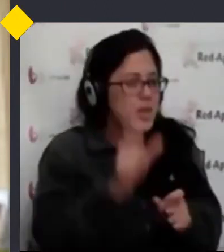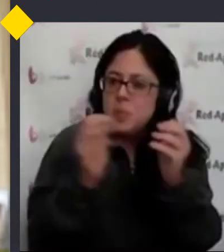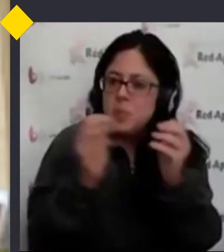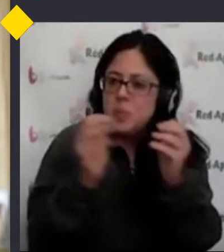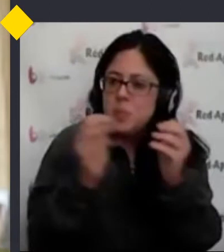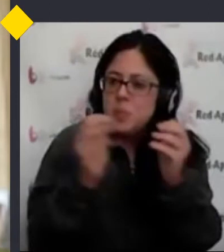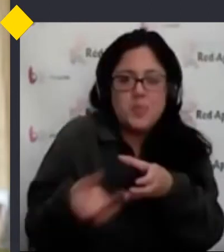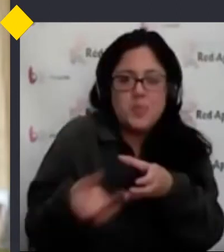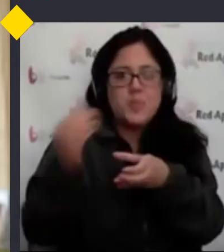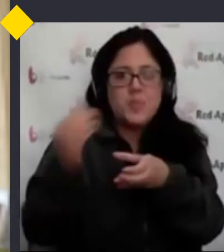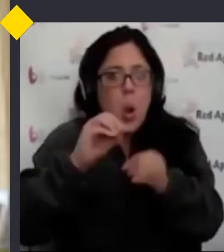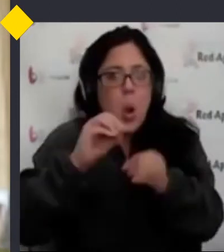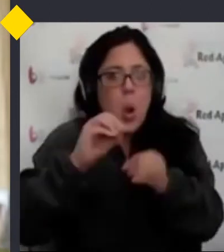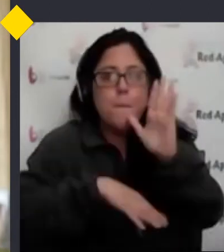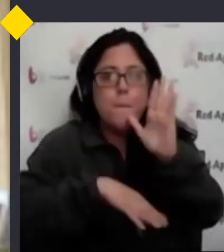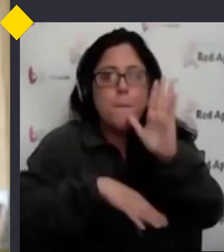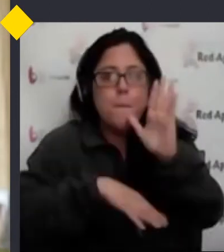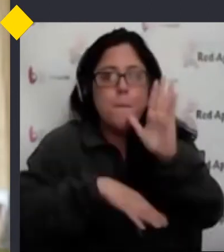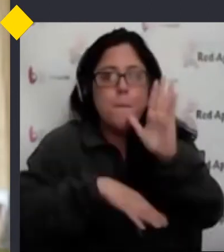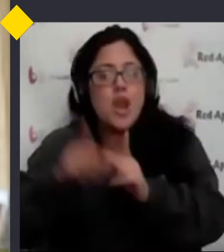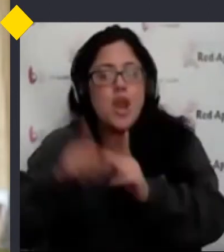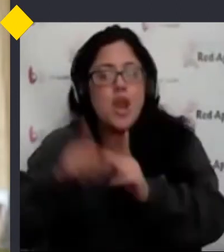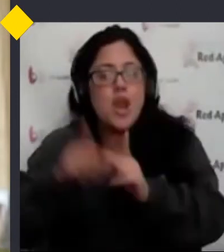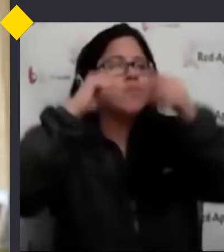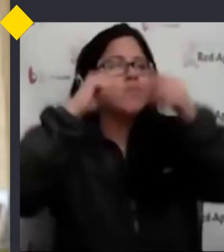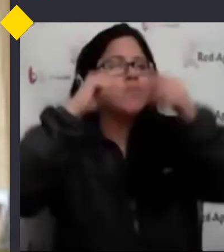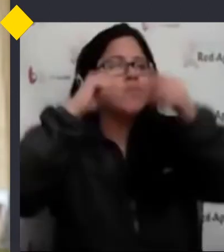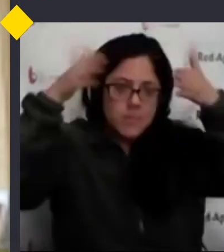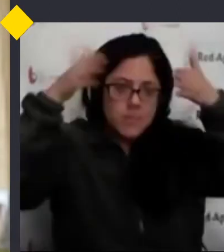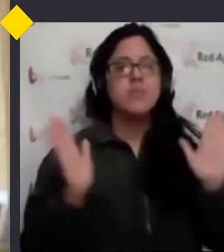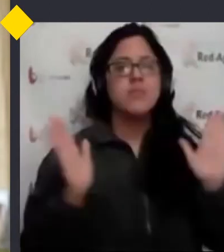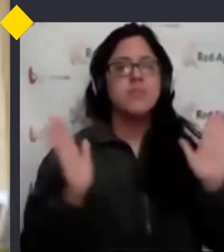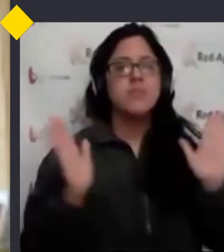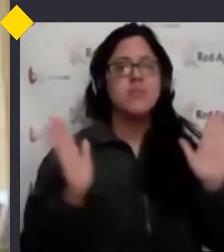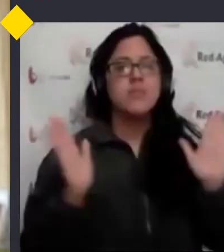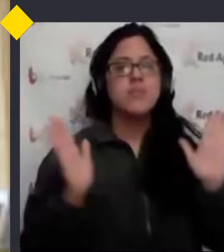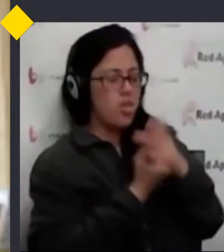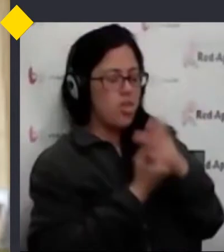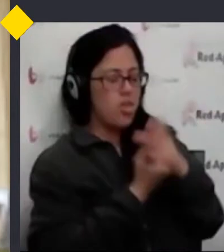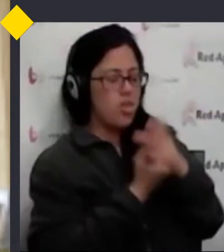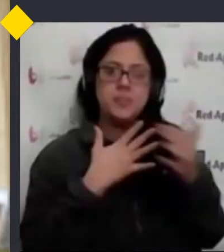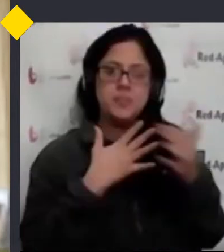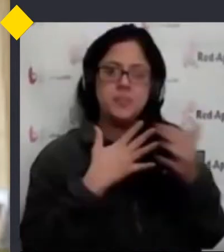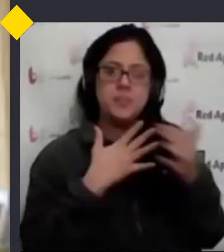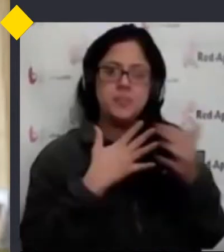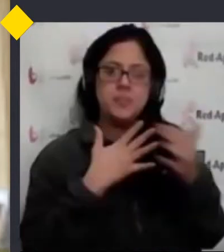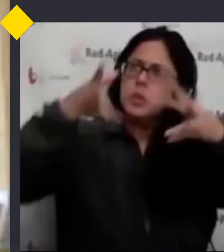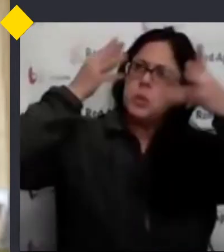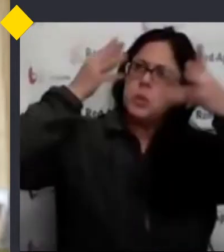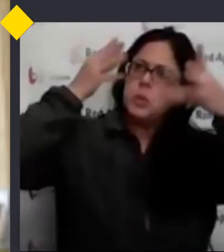mayor. Entonces, creo que tener esa apertura de mente y tener una mirada más moderna, desde dónde yo puedo aprender y de quién yo puedo